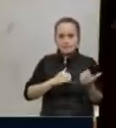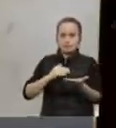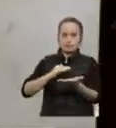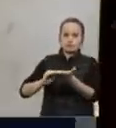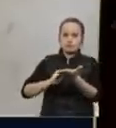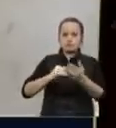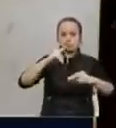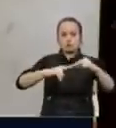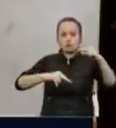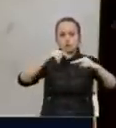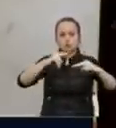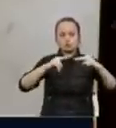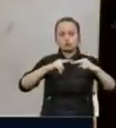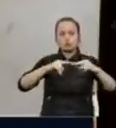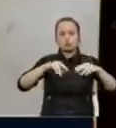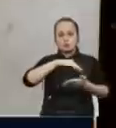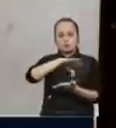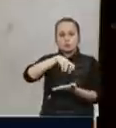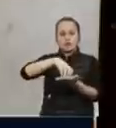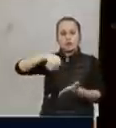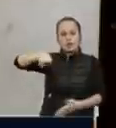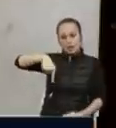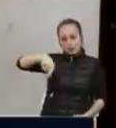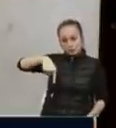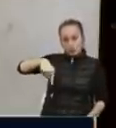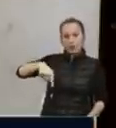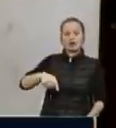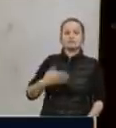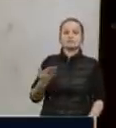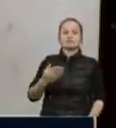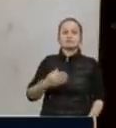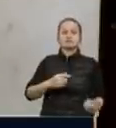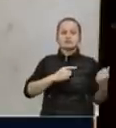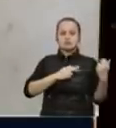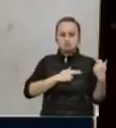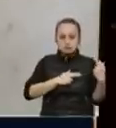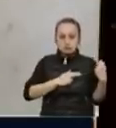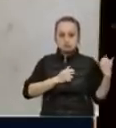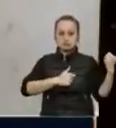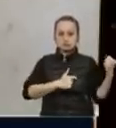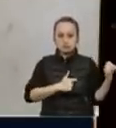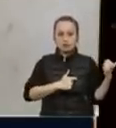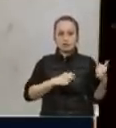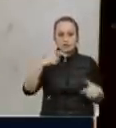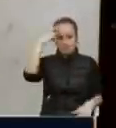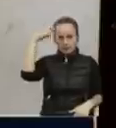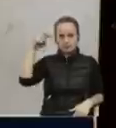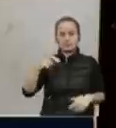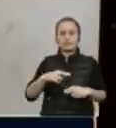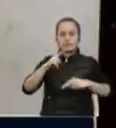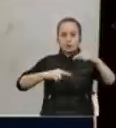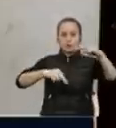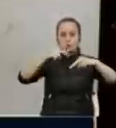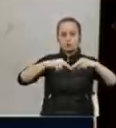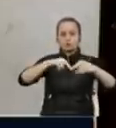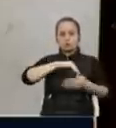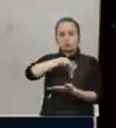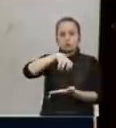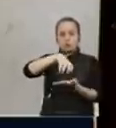alojamientos en las escuelas para soldados profesionales. Ampliación de la escuela de